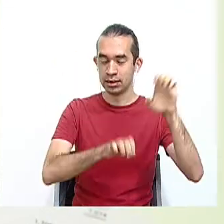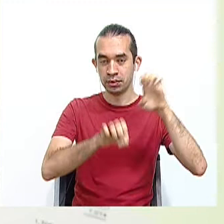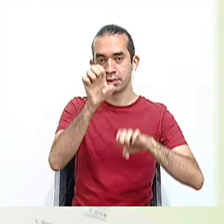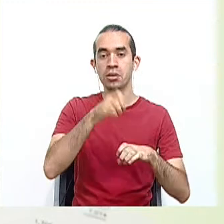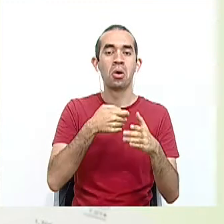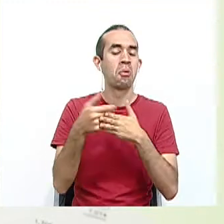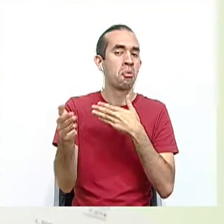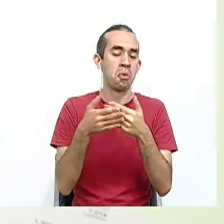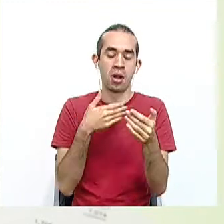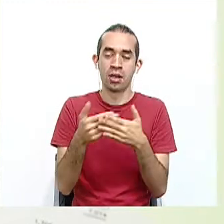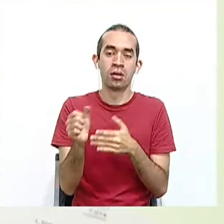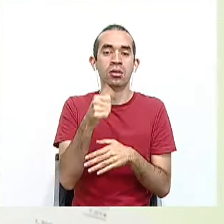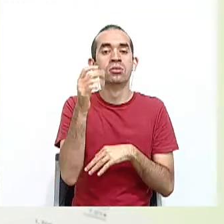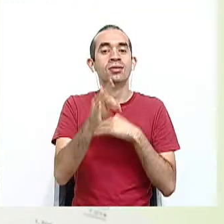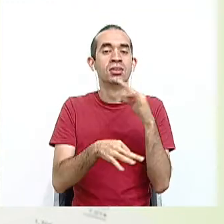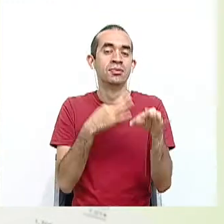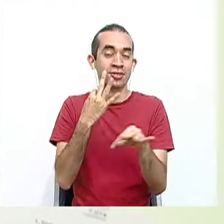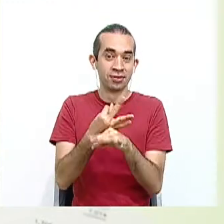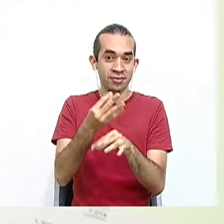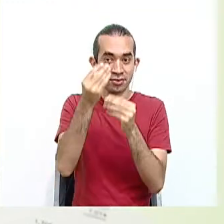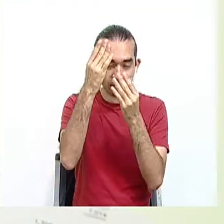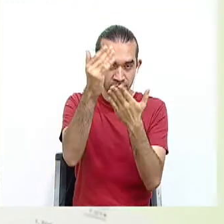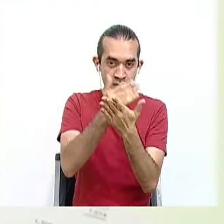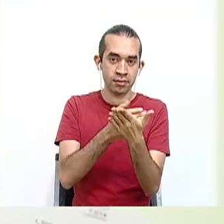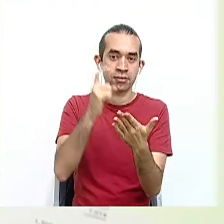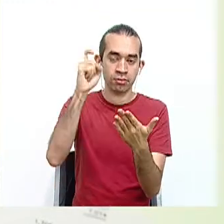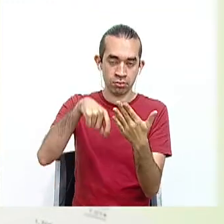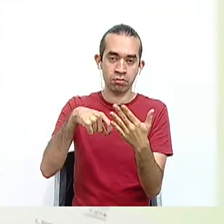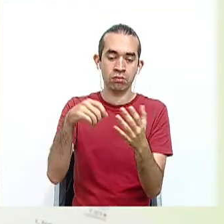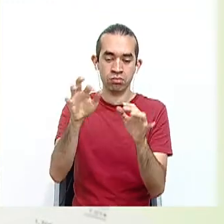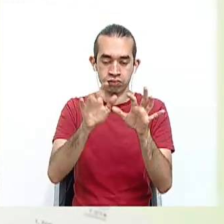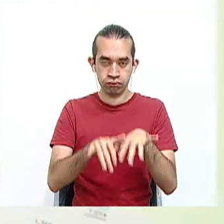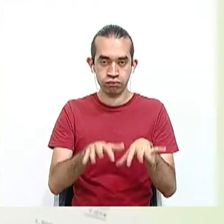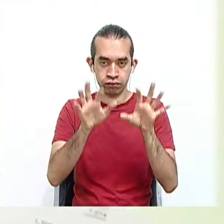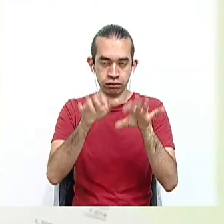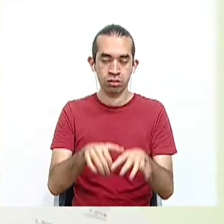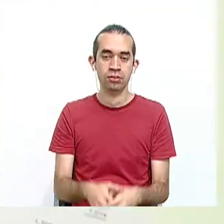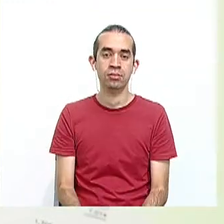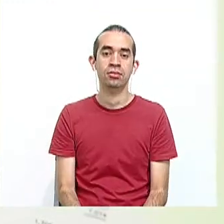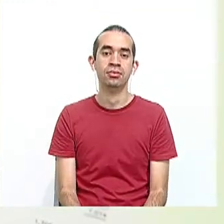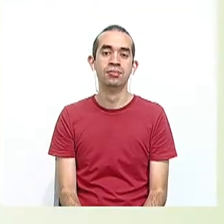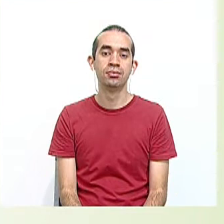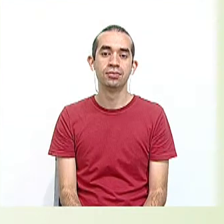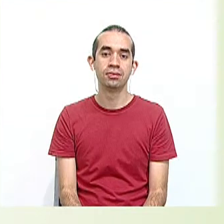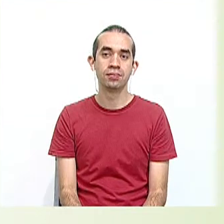en cualquier otro tipo de informe que deban elaborar.